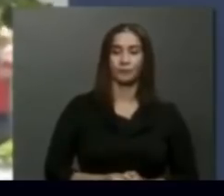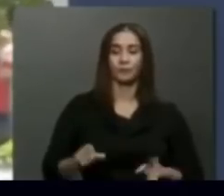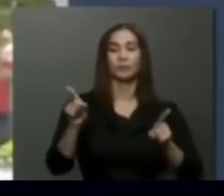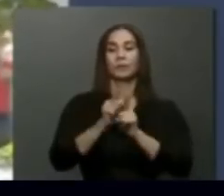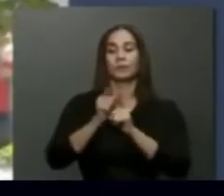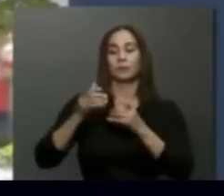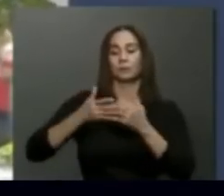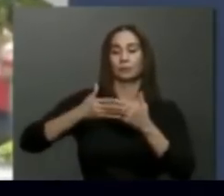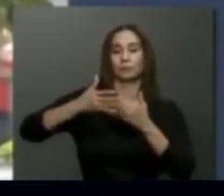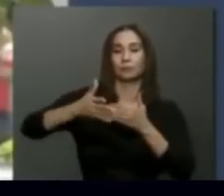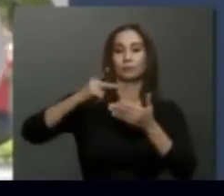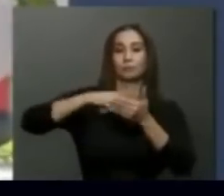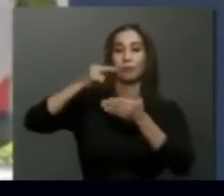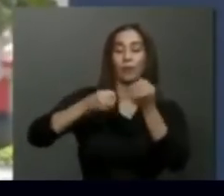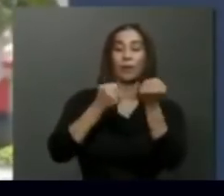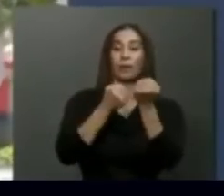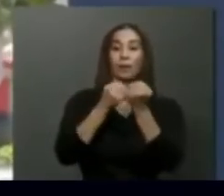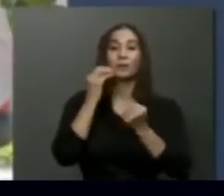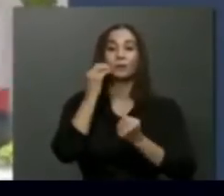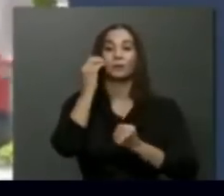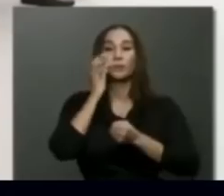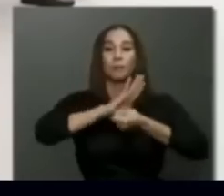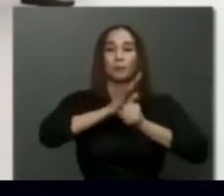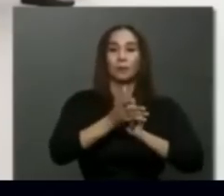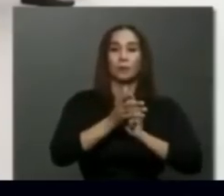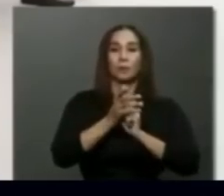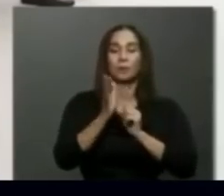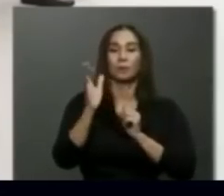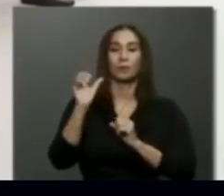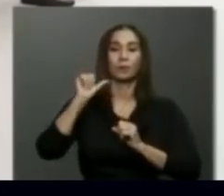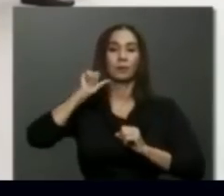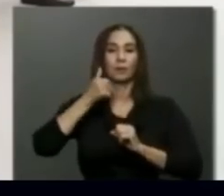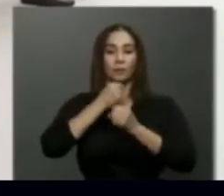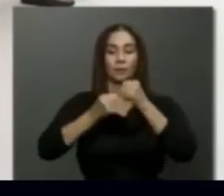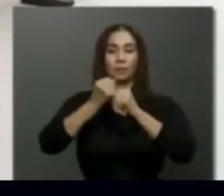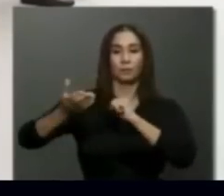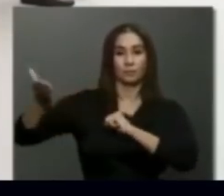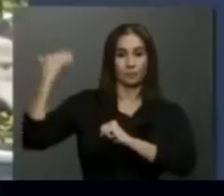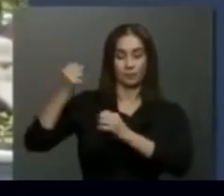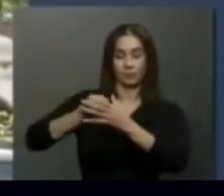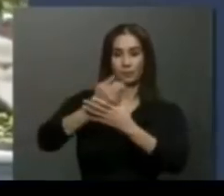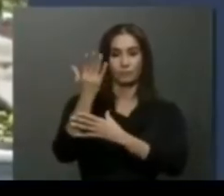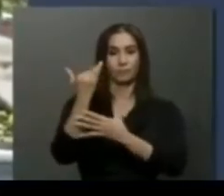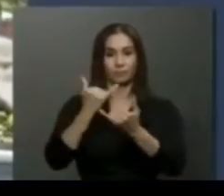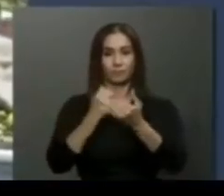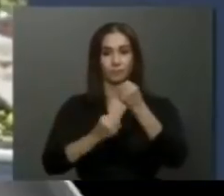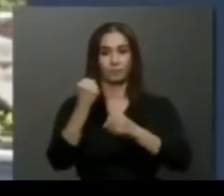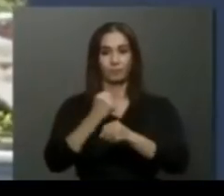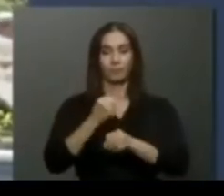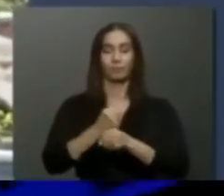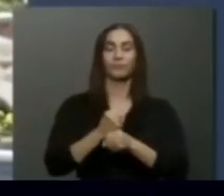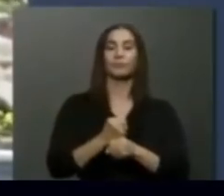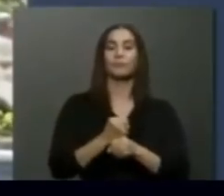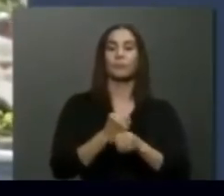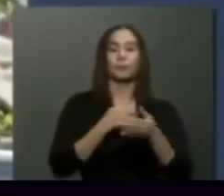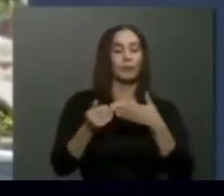extendimos el programa de apoyo a los hogares por el COVID de agosto del año pasado a marzo de este año y